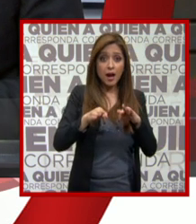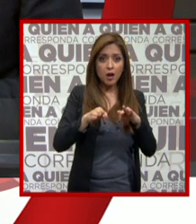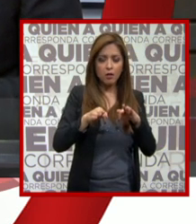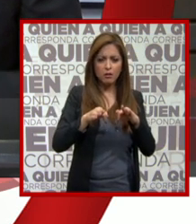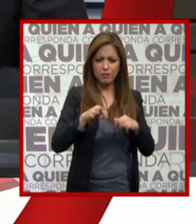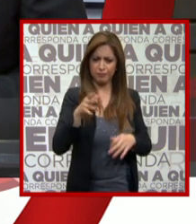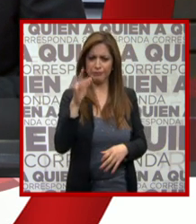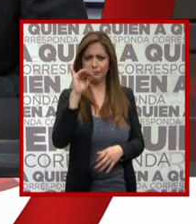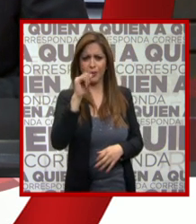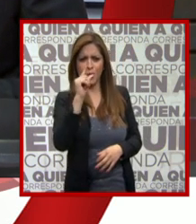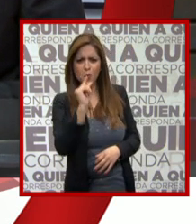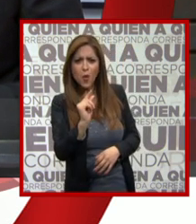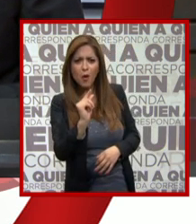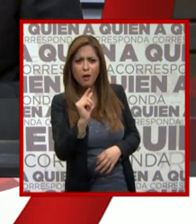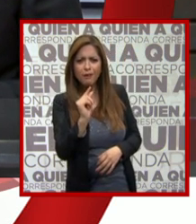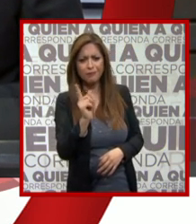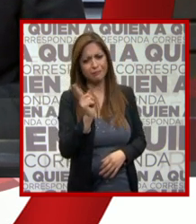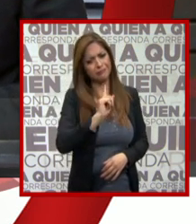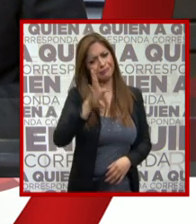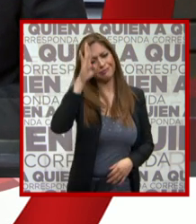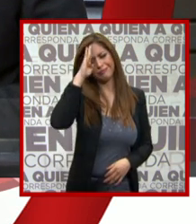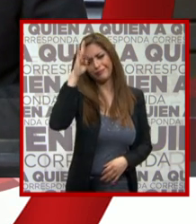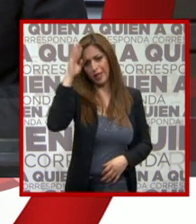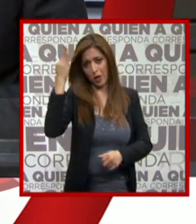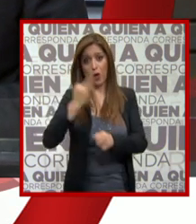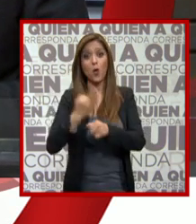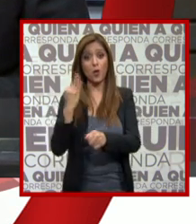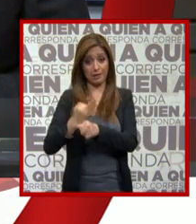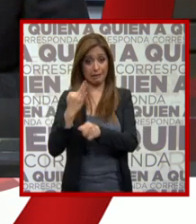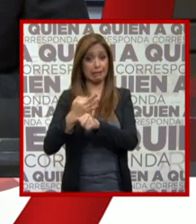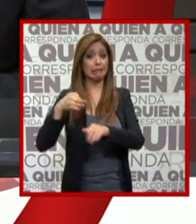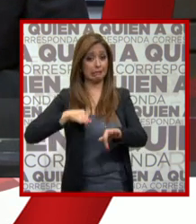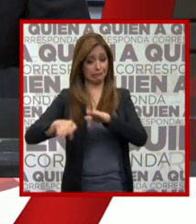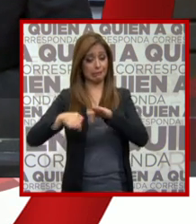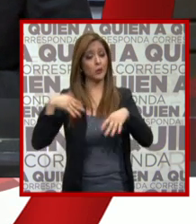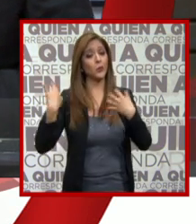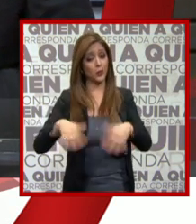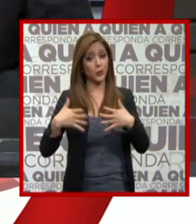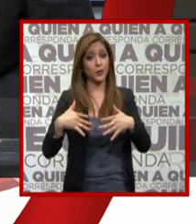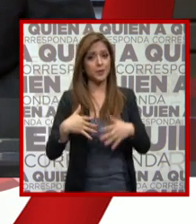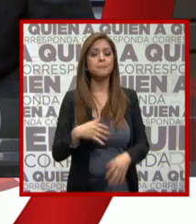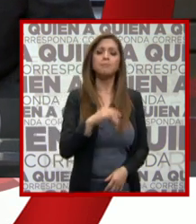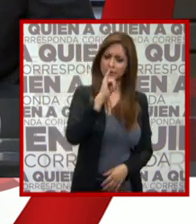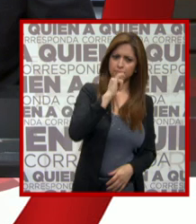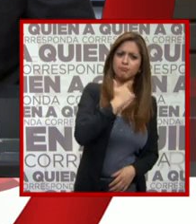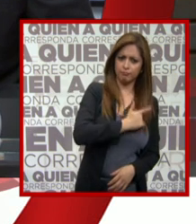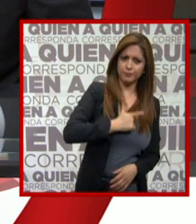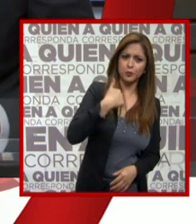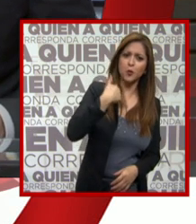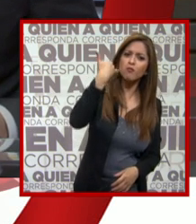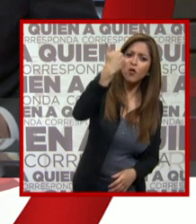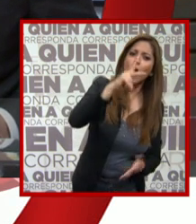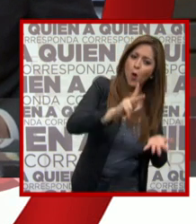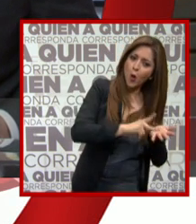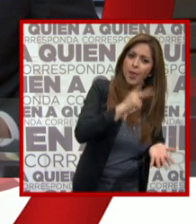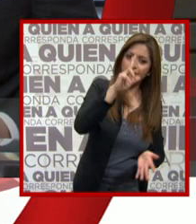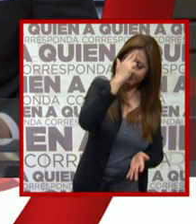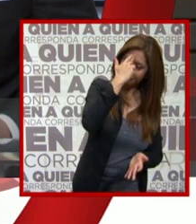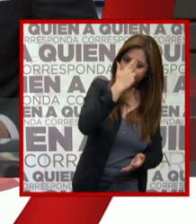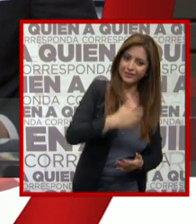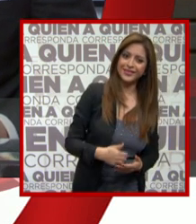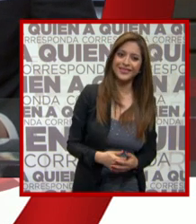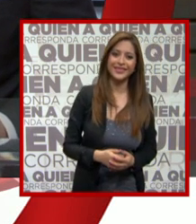modos. No. Un mucho oye, ocupado. Ahora sí están trabajando bastante. Así es, señor, pero le volvemos a recordar con mucho gusto. Muy bien. Me